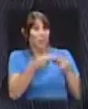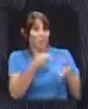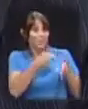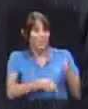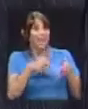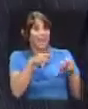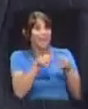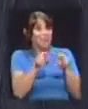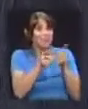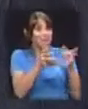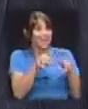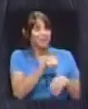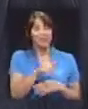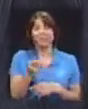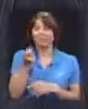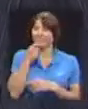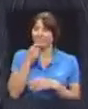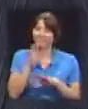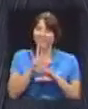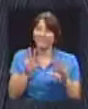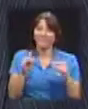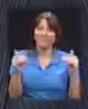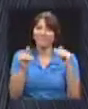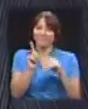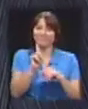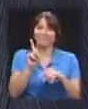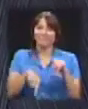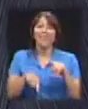Y después presidente de la gran Universidad de